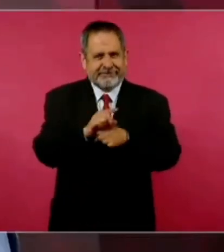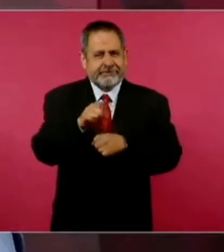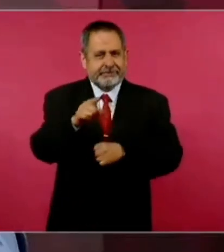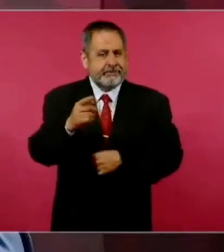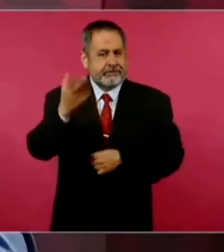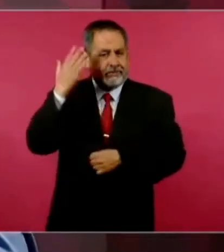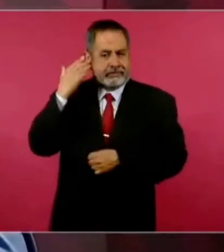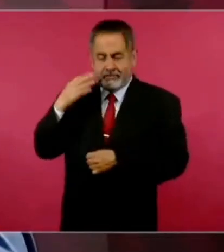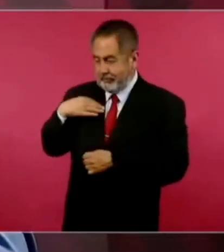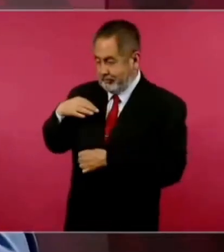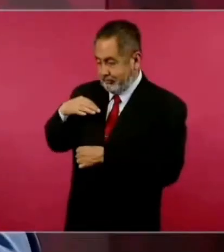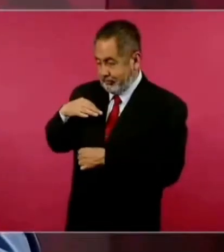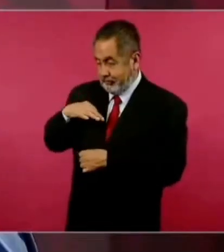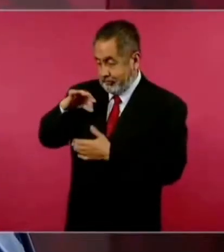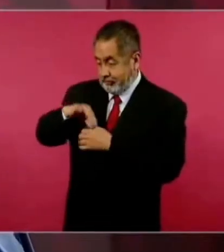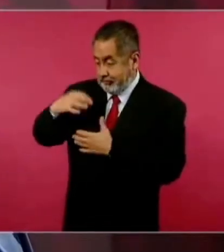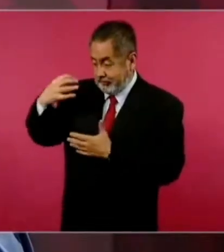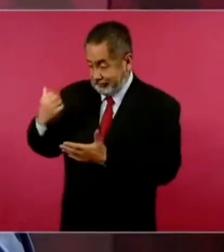el experto